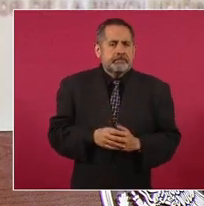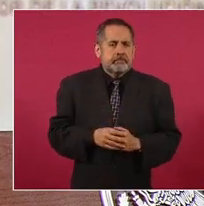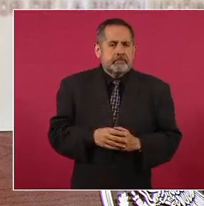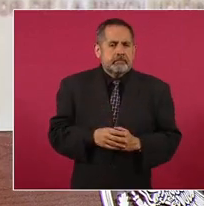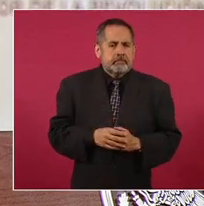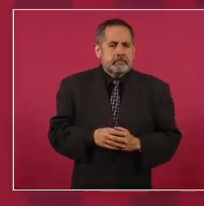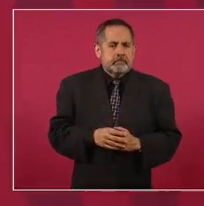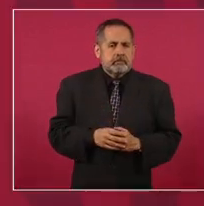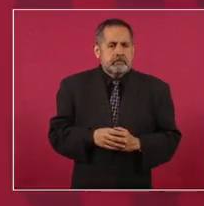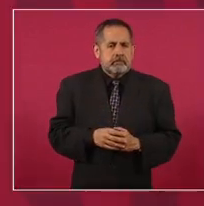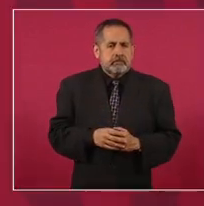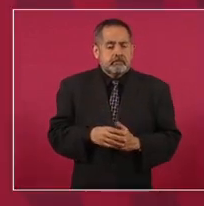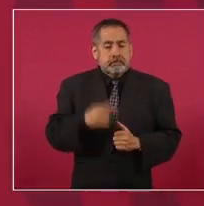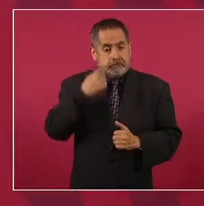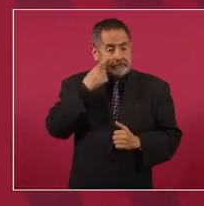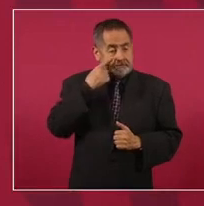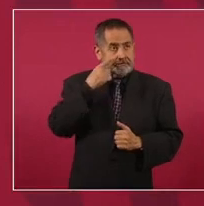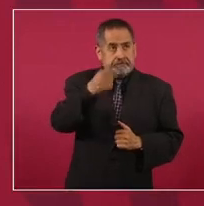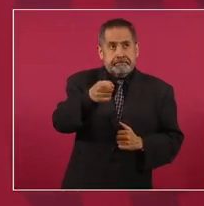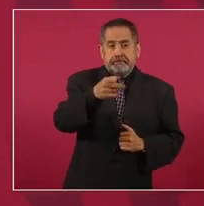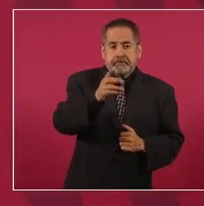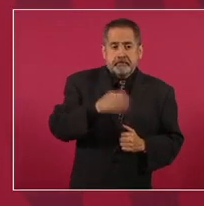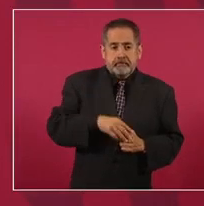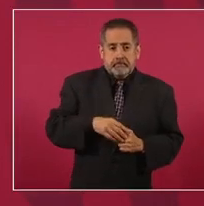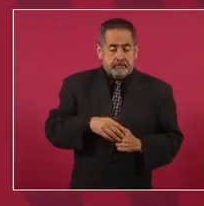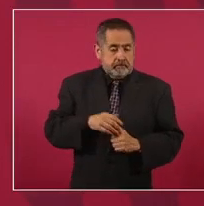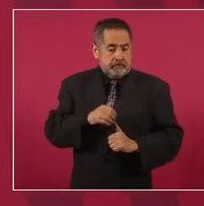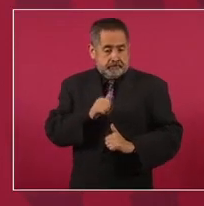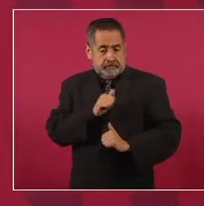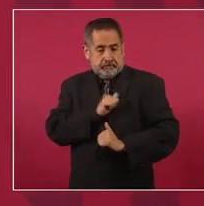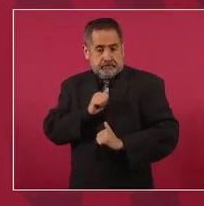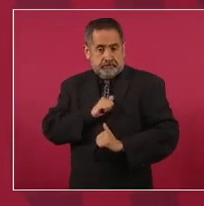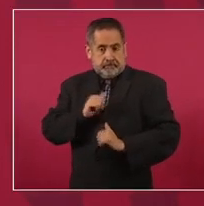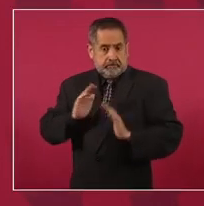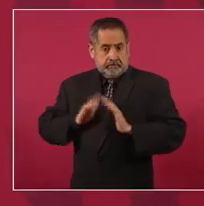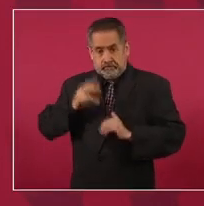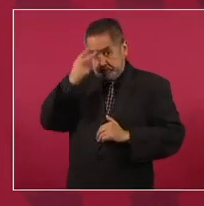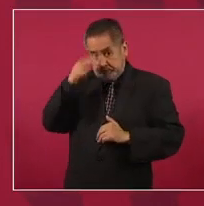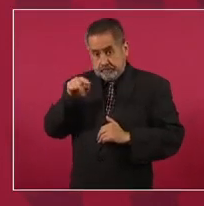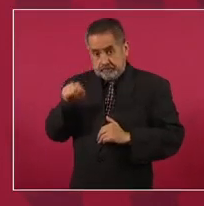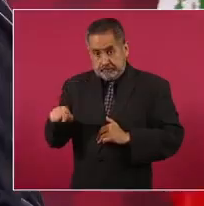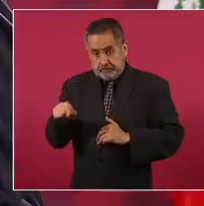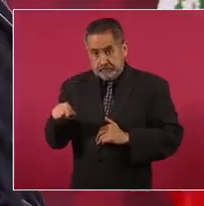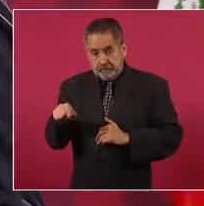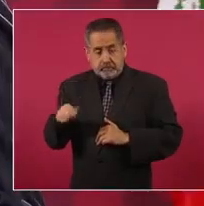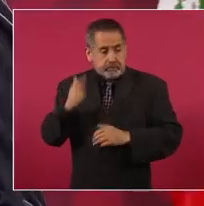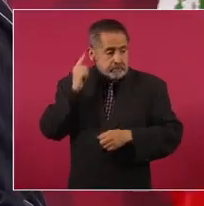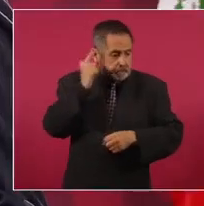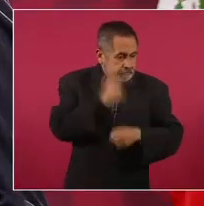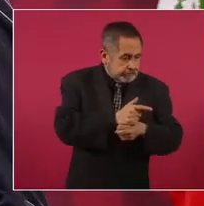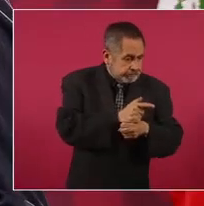que las Fuerzas Armadas de México han hecho decomisos